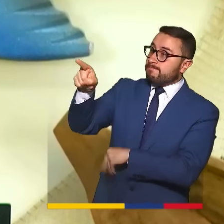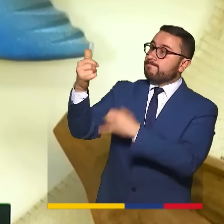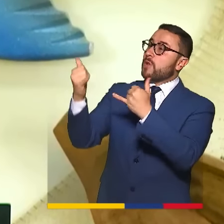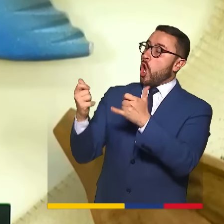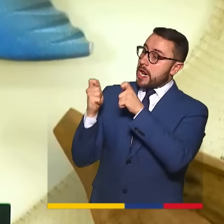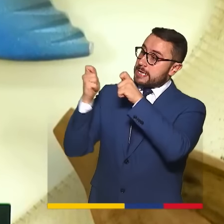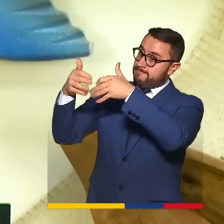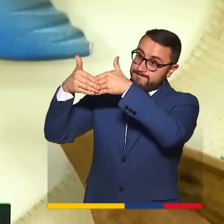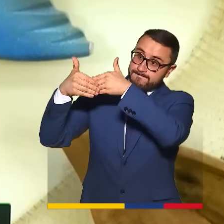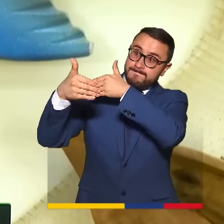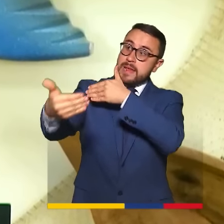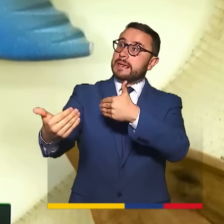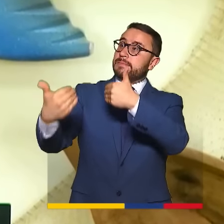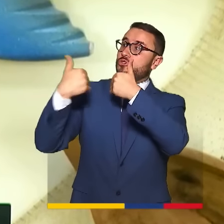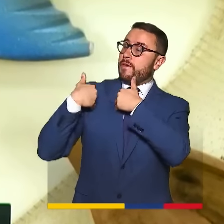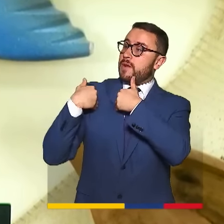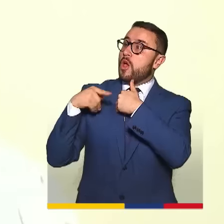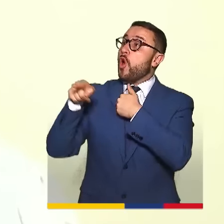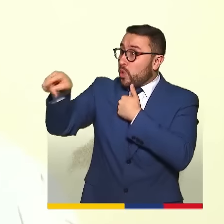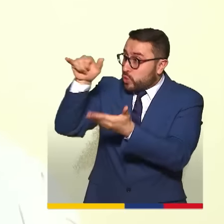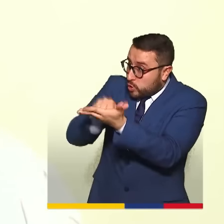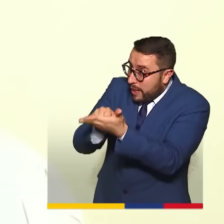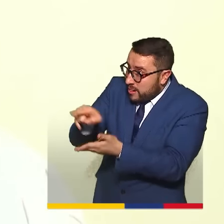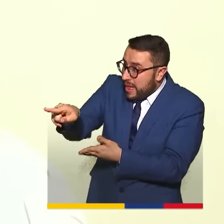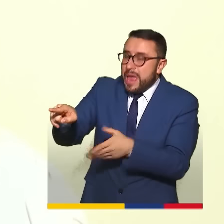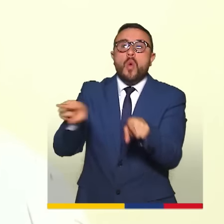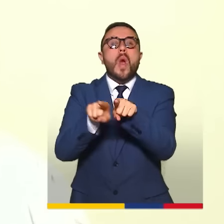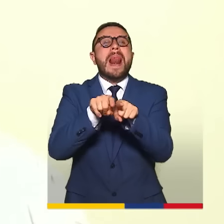Porque es usted bandera en este momento.